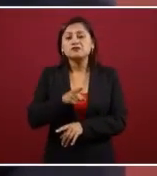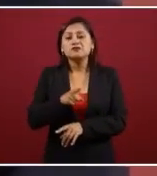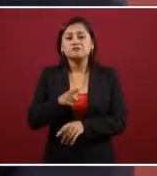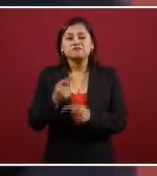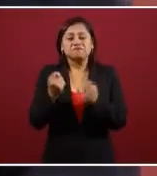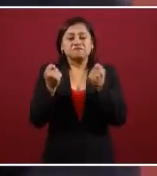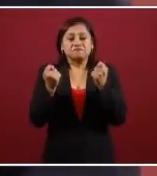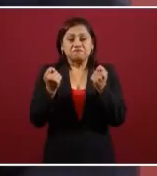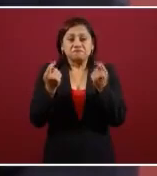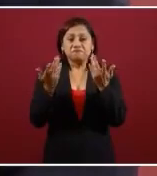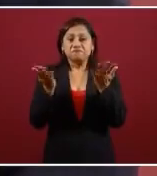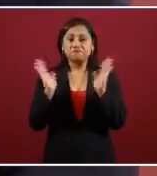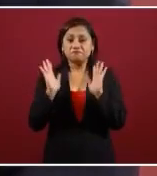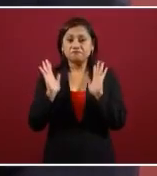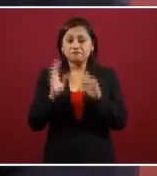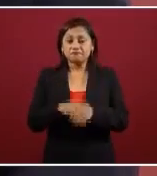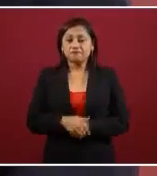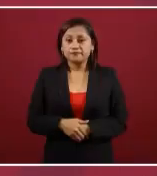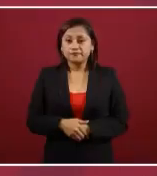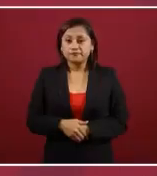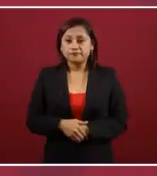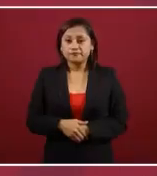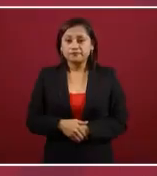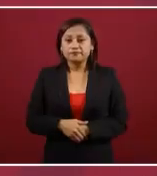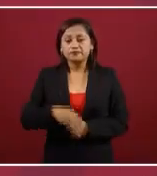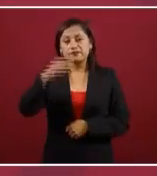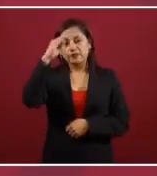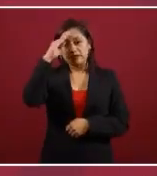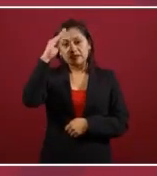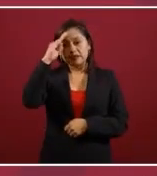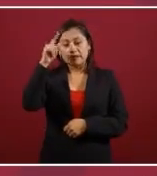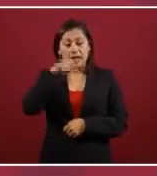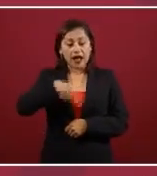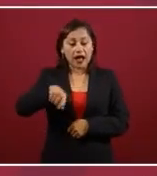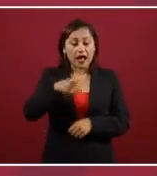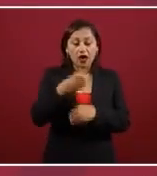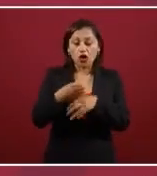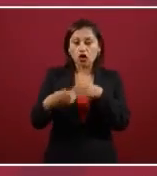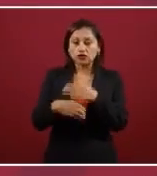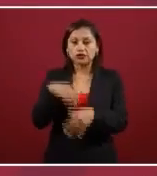Si acaso se pensaba en el bienestar material,